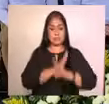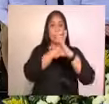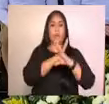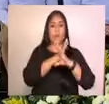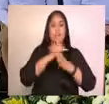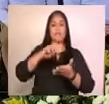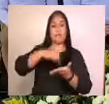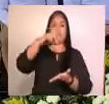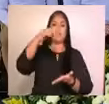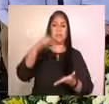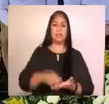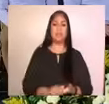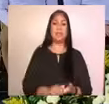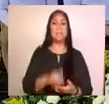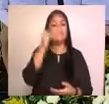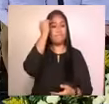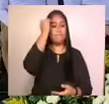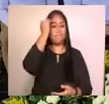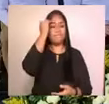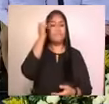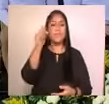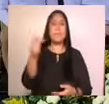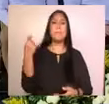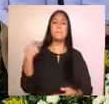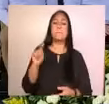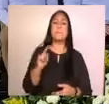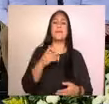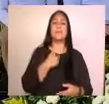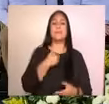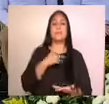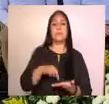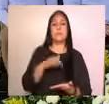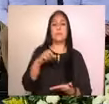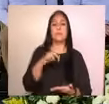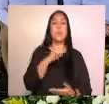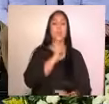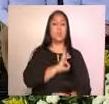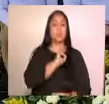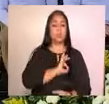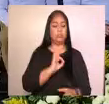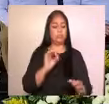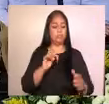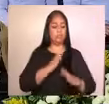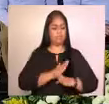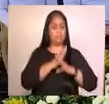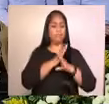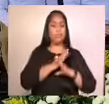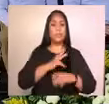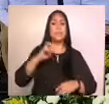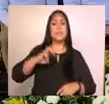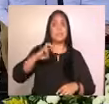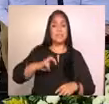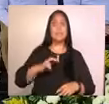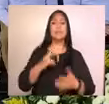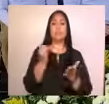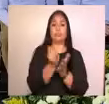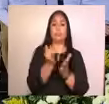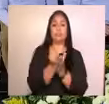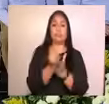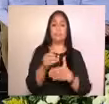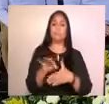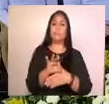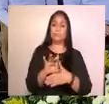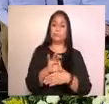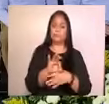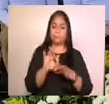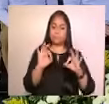nación. Sabemos que para lograr una sociedad más segura, necesitamos instituciones que funcionen